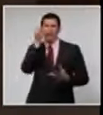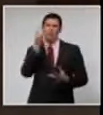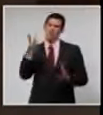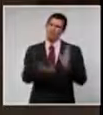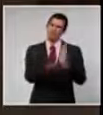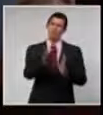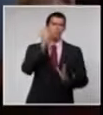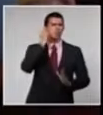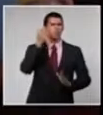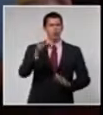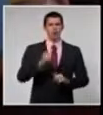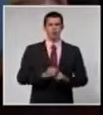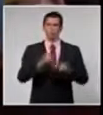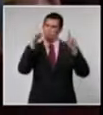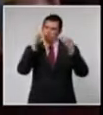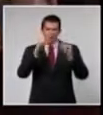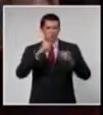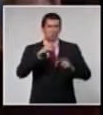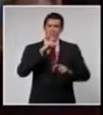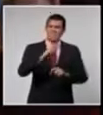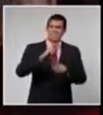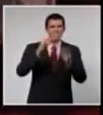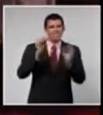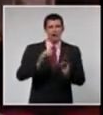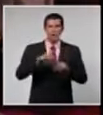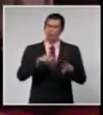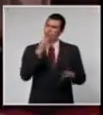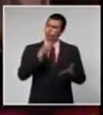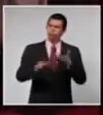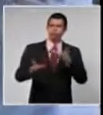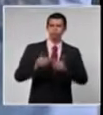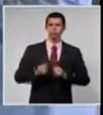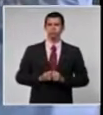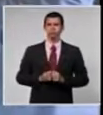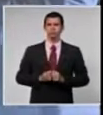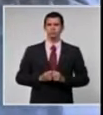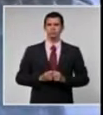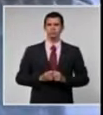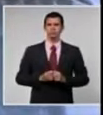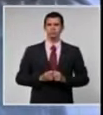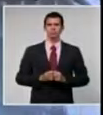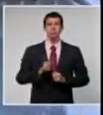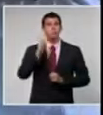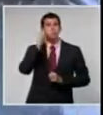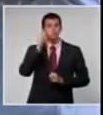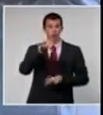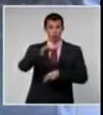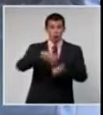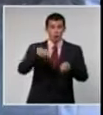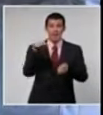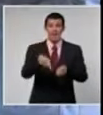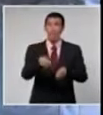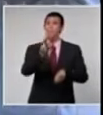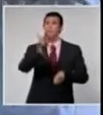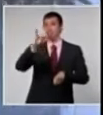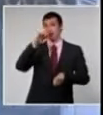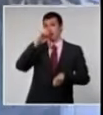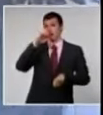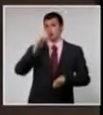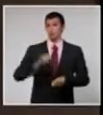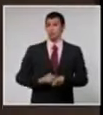en cada paciente. En el caso de Maidela, tiene 26 años. Ayudarla en este proceso, ayudarla